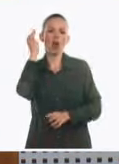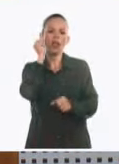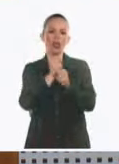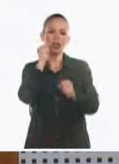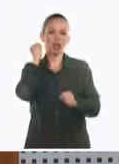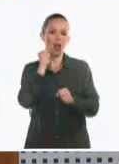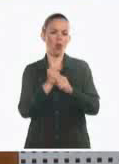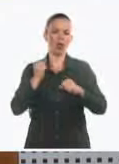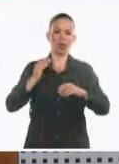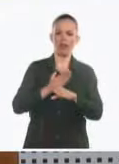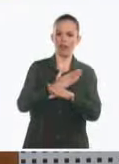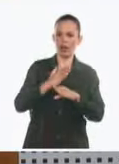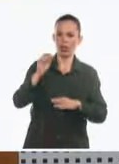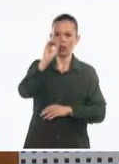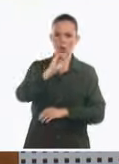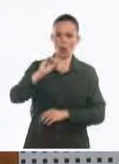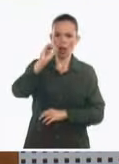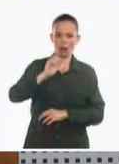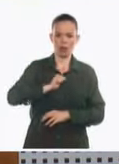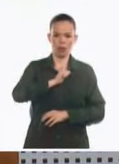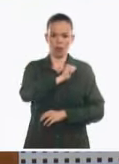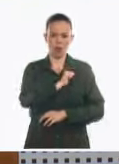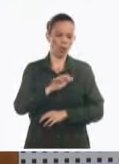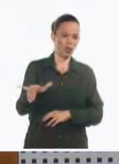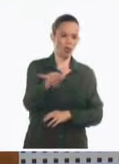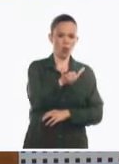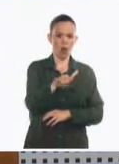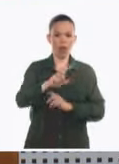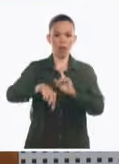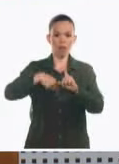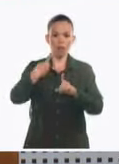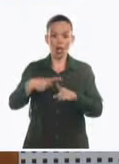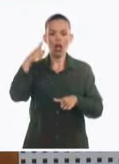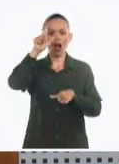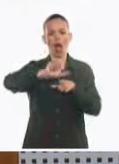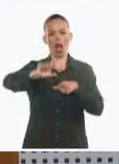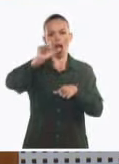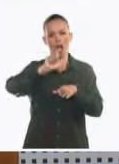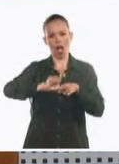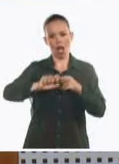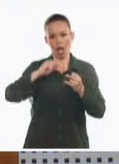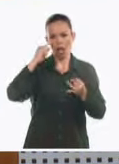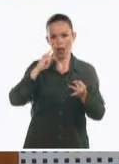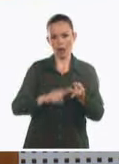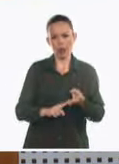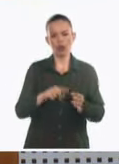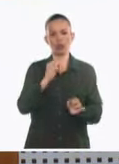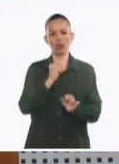sectores también están representadas Las campesinas las trabajadoras del hogar las